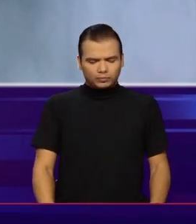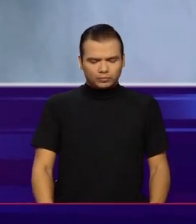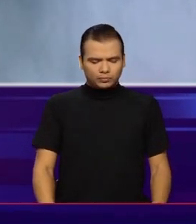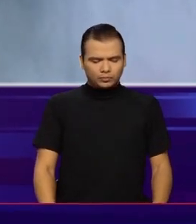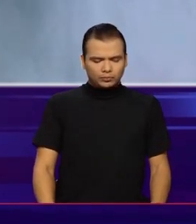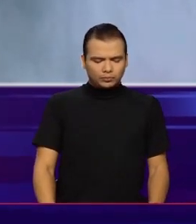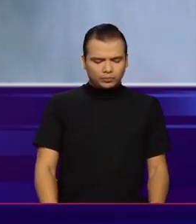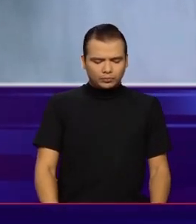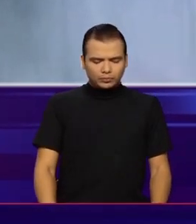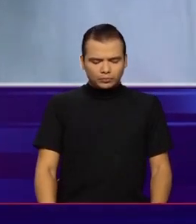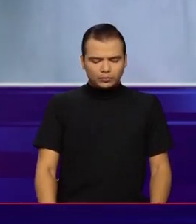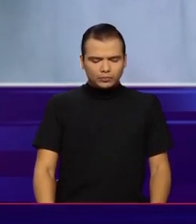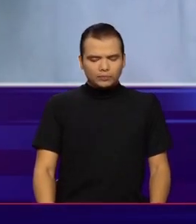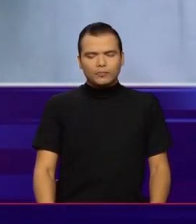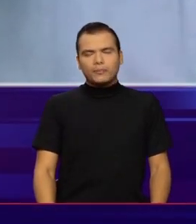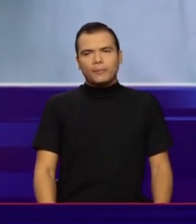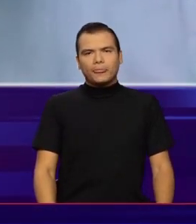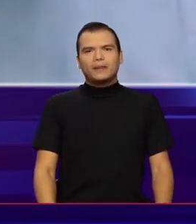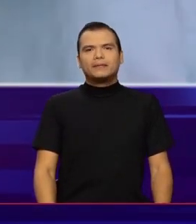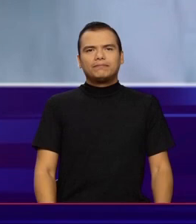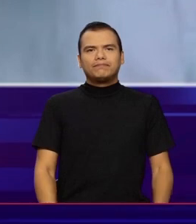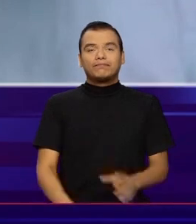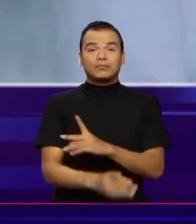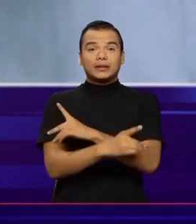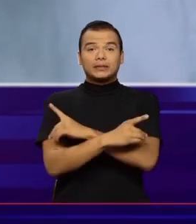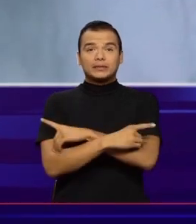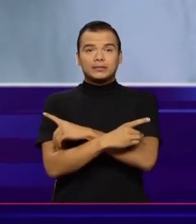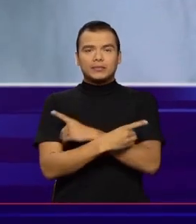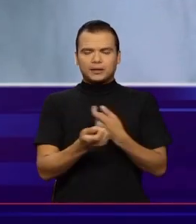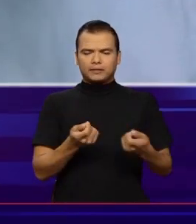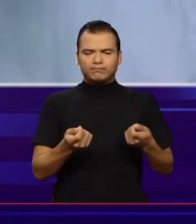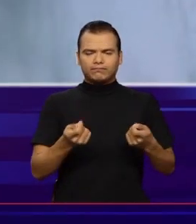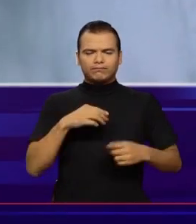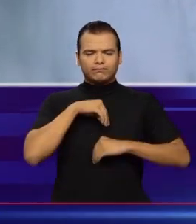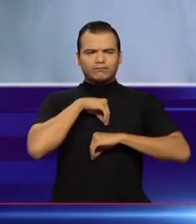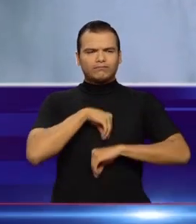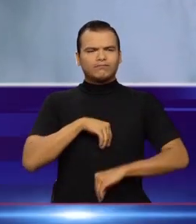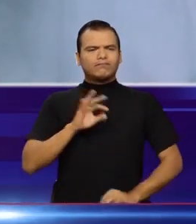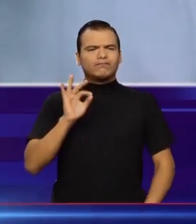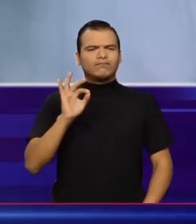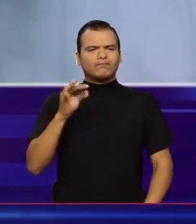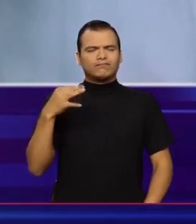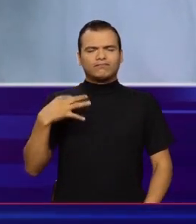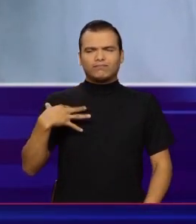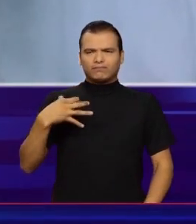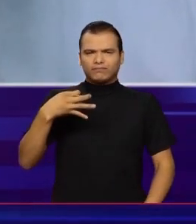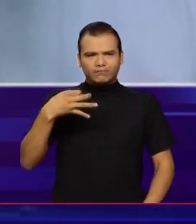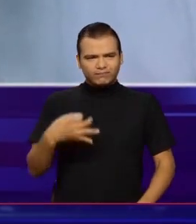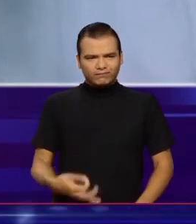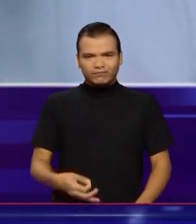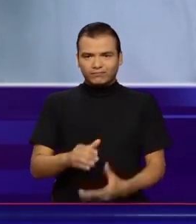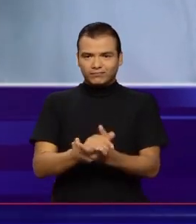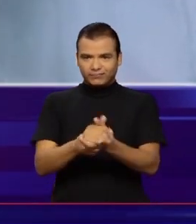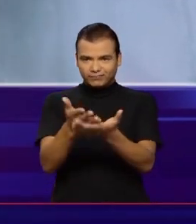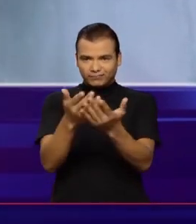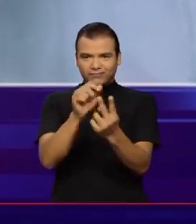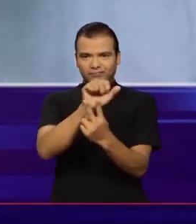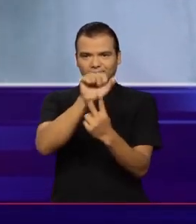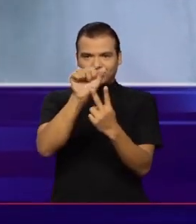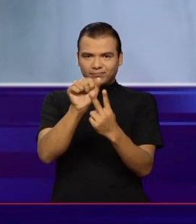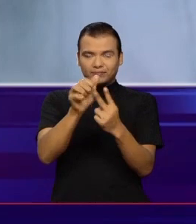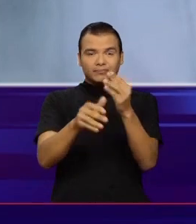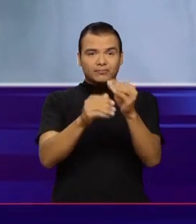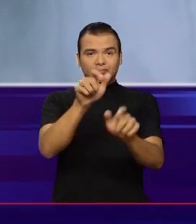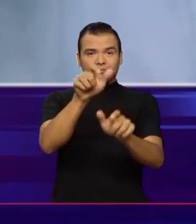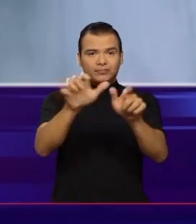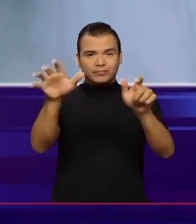siniestro disciplina prudencia cortesía un saludo especial para ti a todo nuestro equipo de trabajo y principalmente para